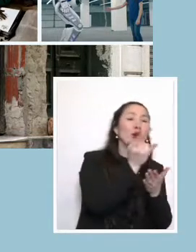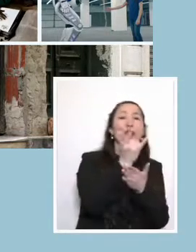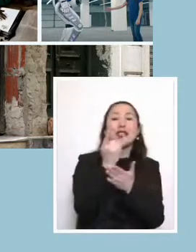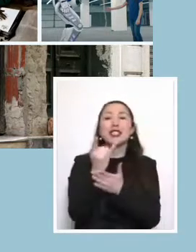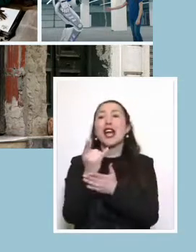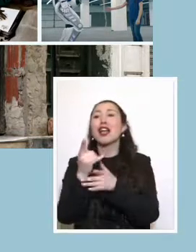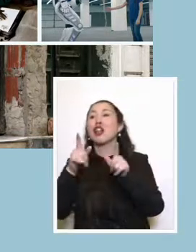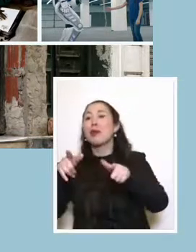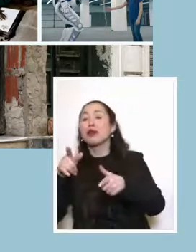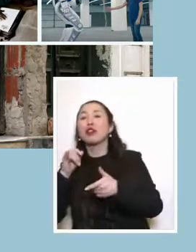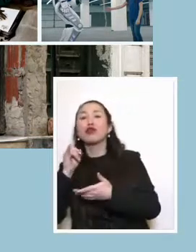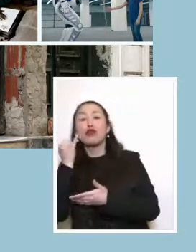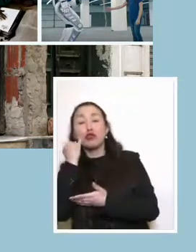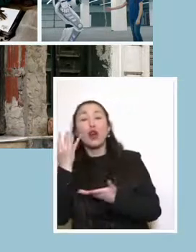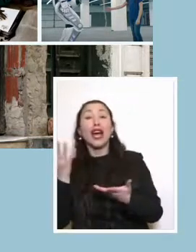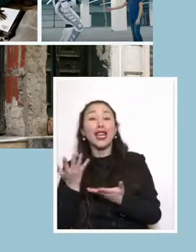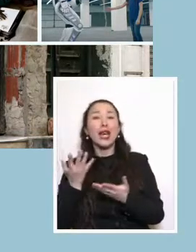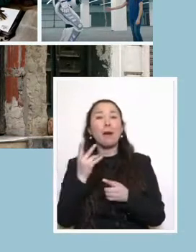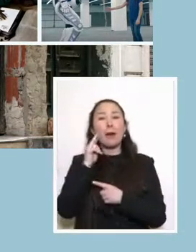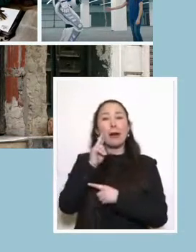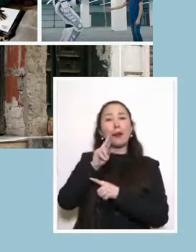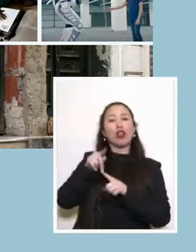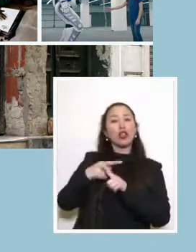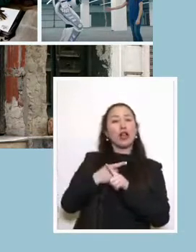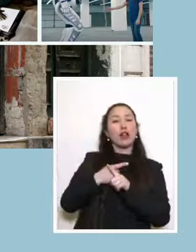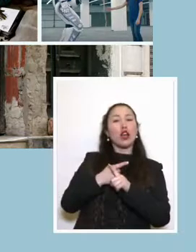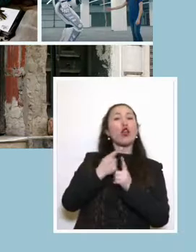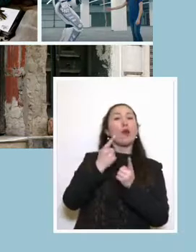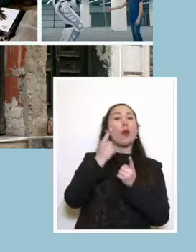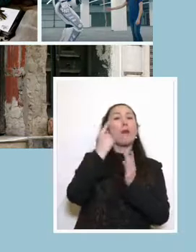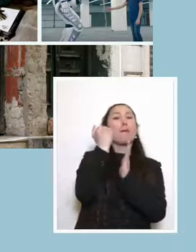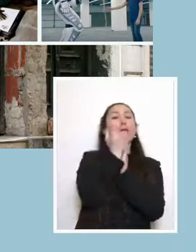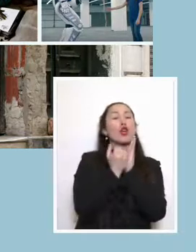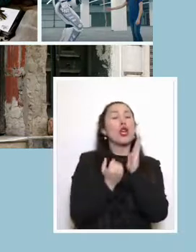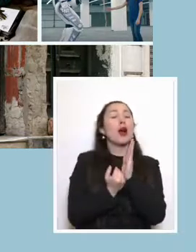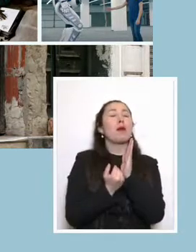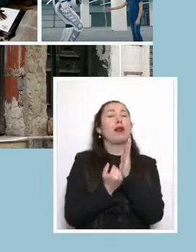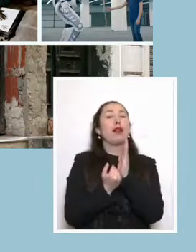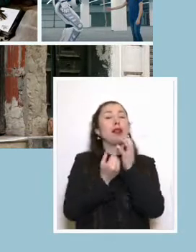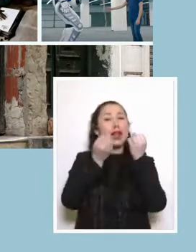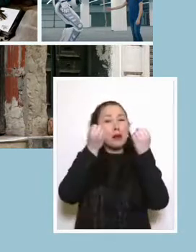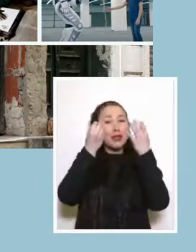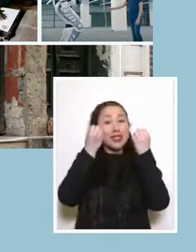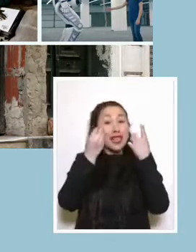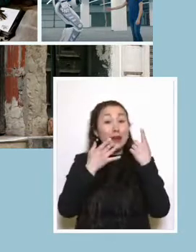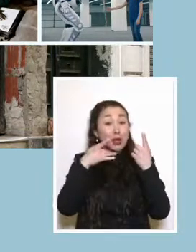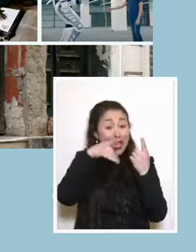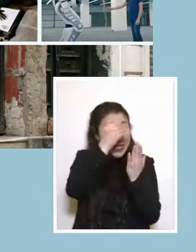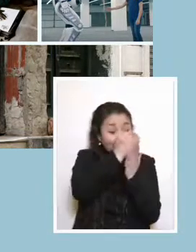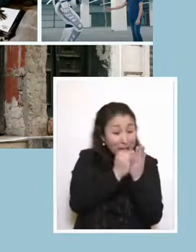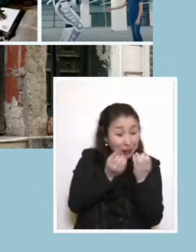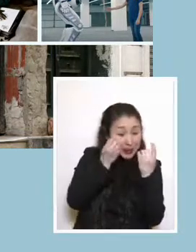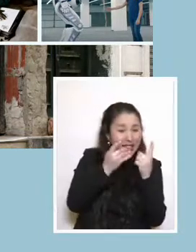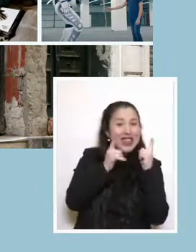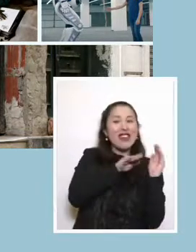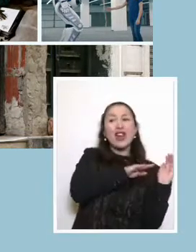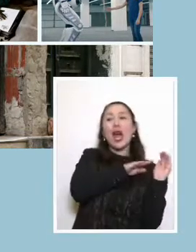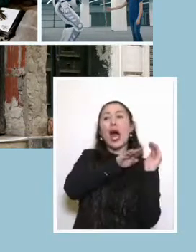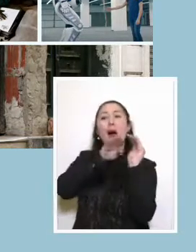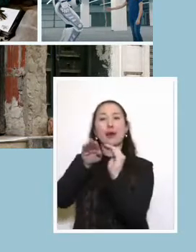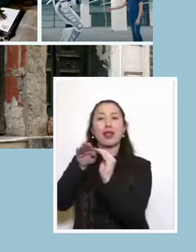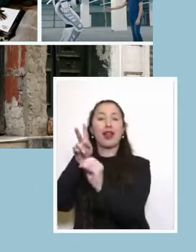competencias digitales. Los programas de aprendizaje deberían apoyar a los y las docentes y a los y